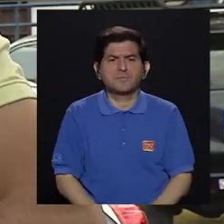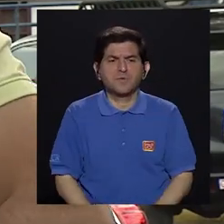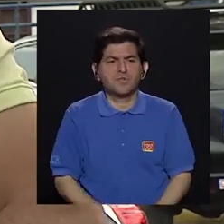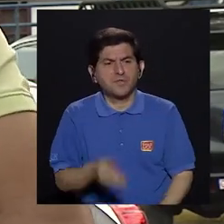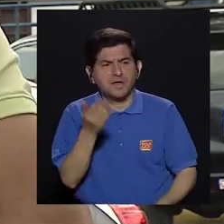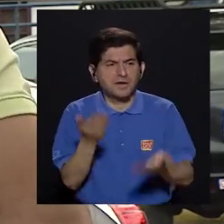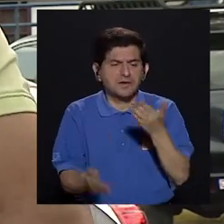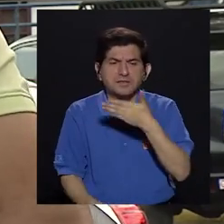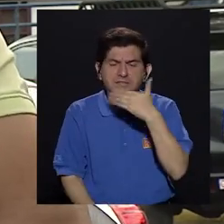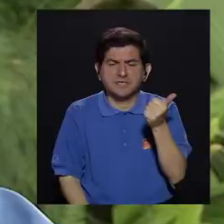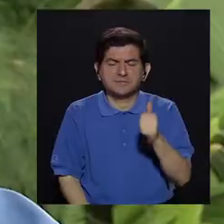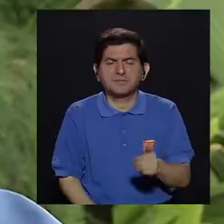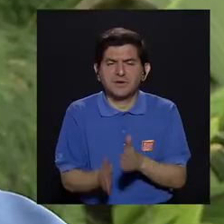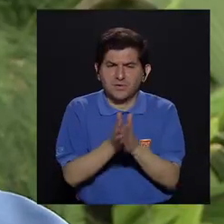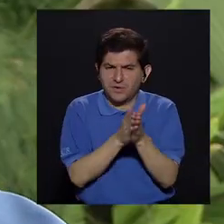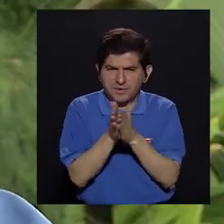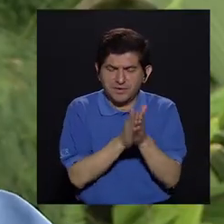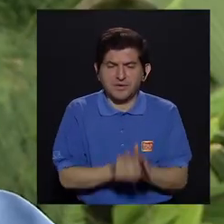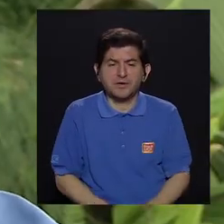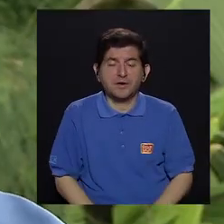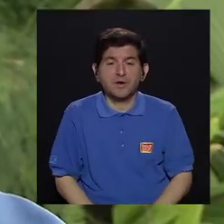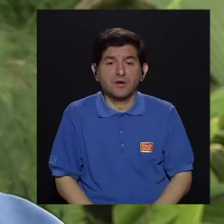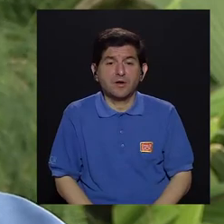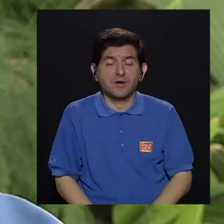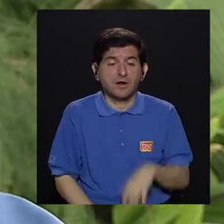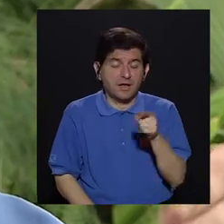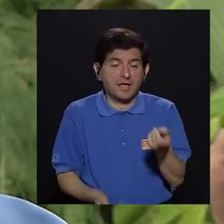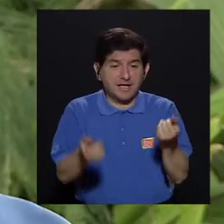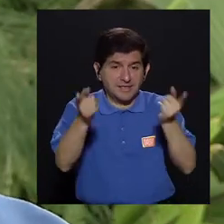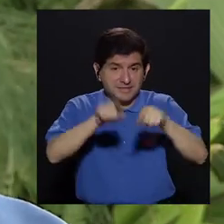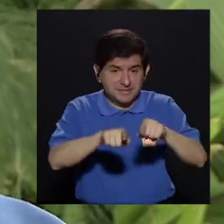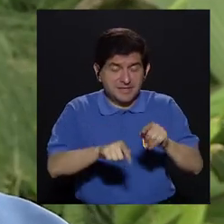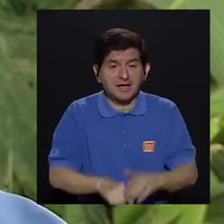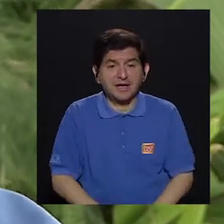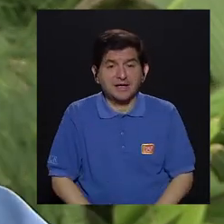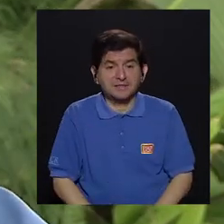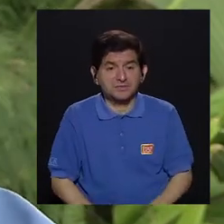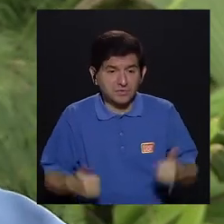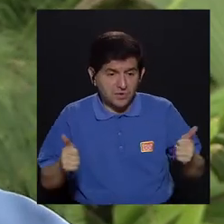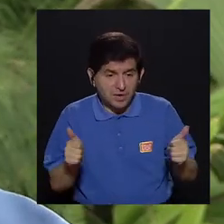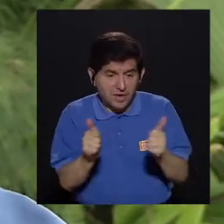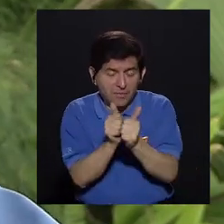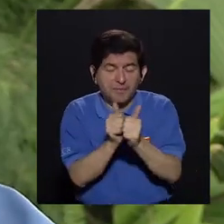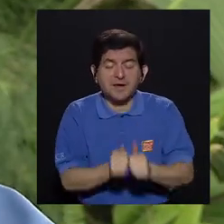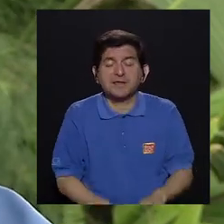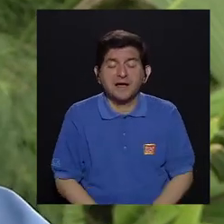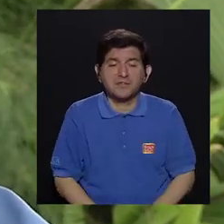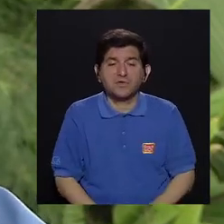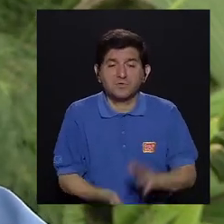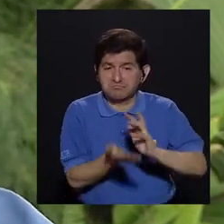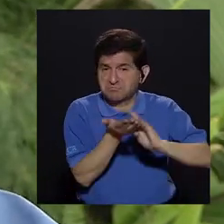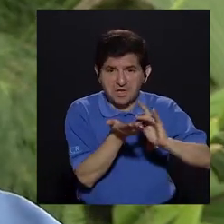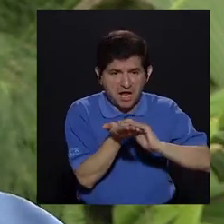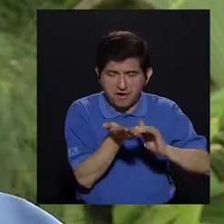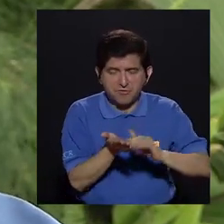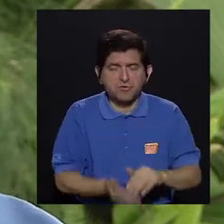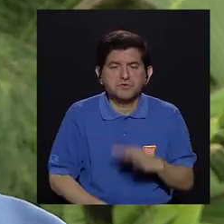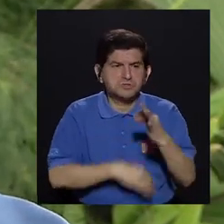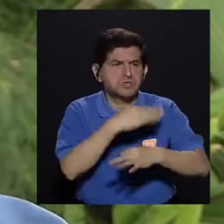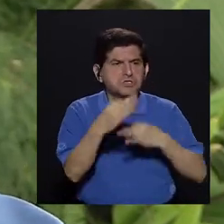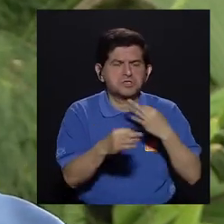mejor del alimento? Con un cereal, ¿verdad?, que en este caso puede ser el arroz. Nosotros